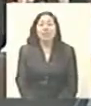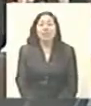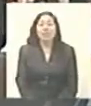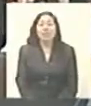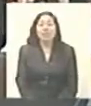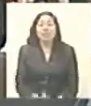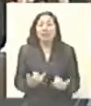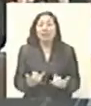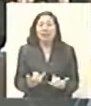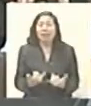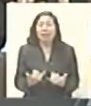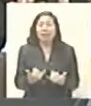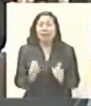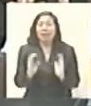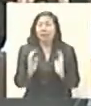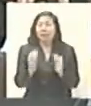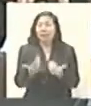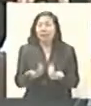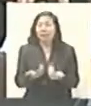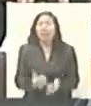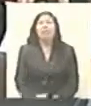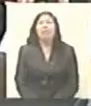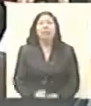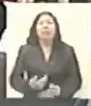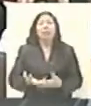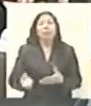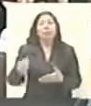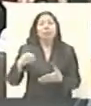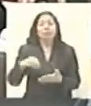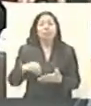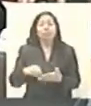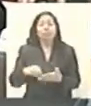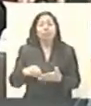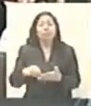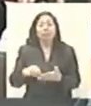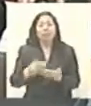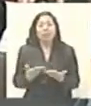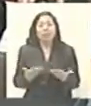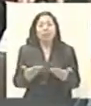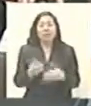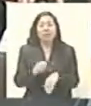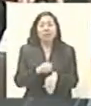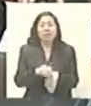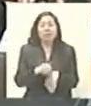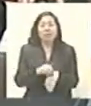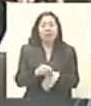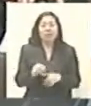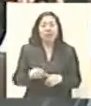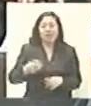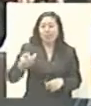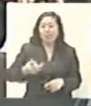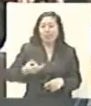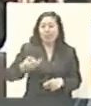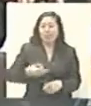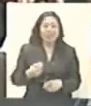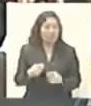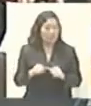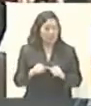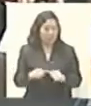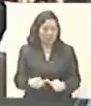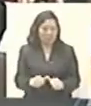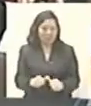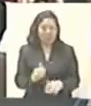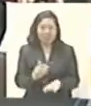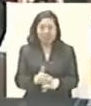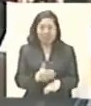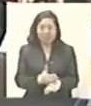Diga, estos trastornos generan, y se agregue, una condición de capacidades especiales, permanentes